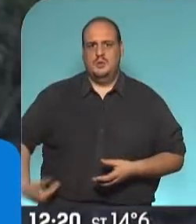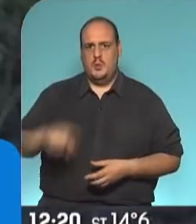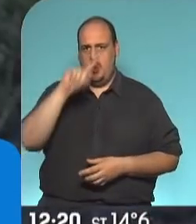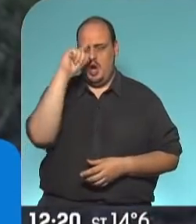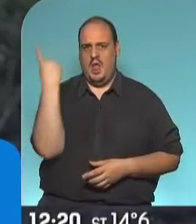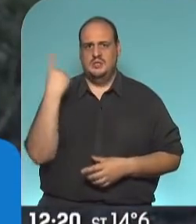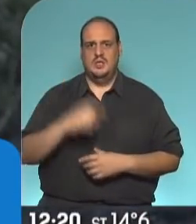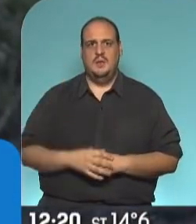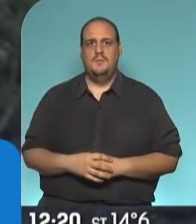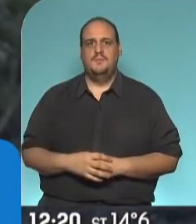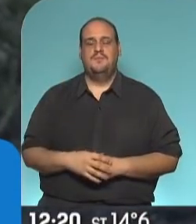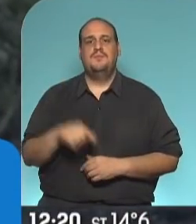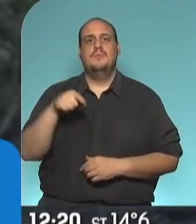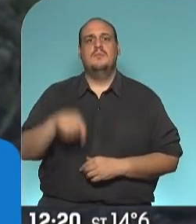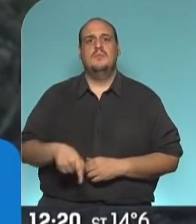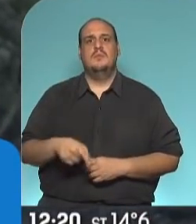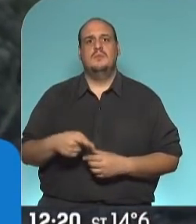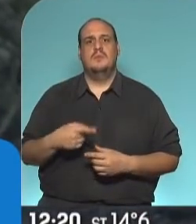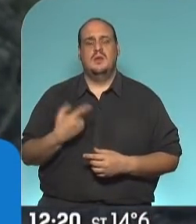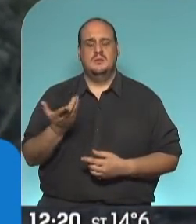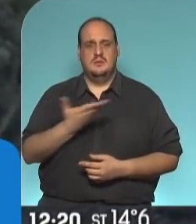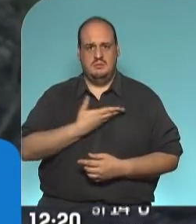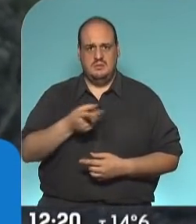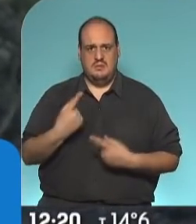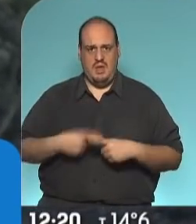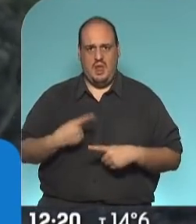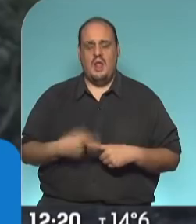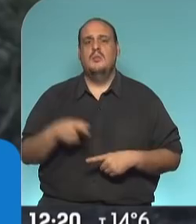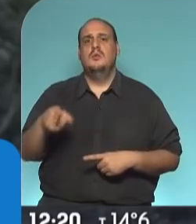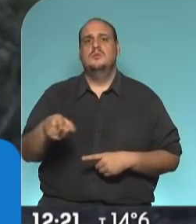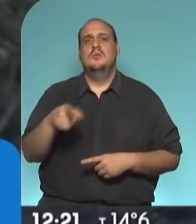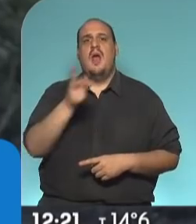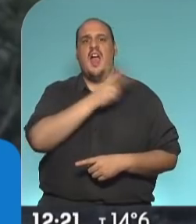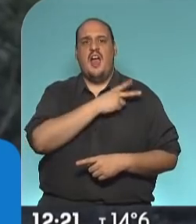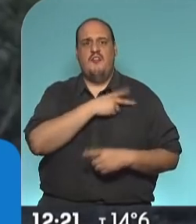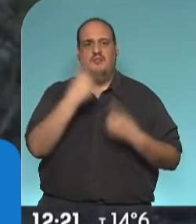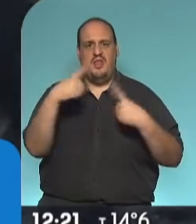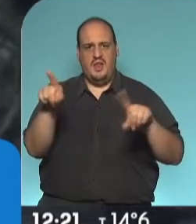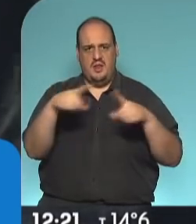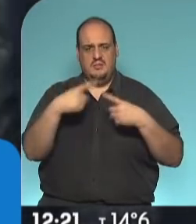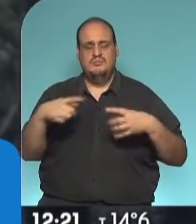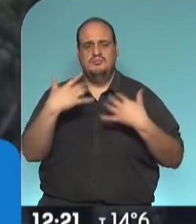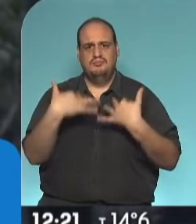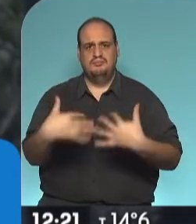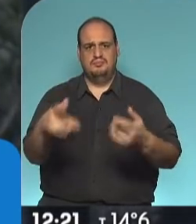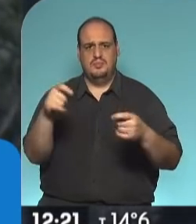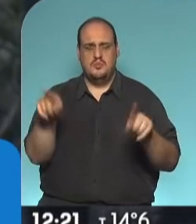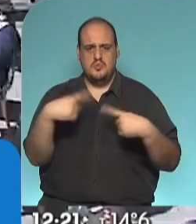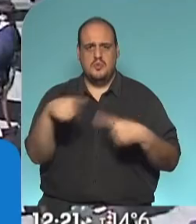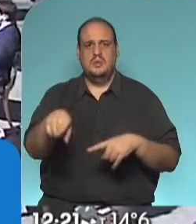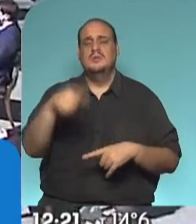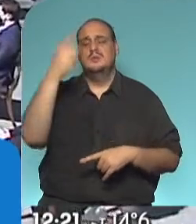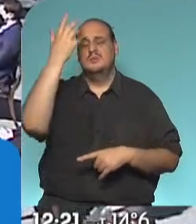En el inicio de esta ceremonia, el jefe del Regimiento de Granaderos a Caballo, General San Martín, Coronel Gonzalo